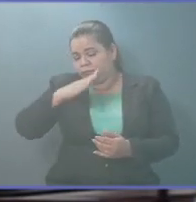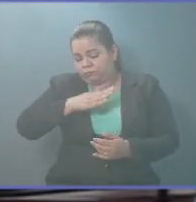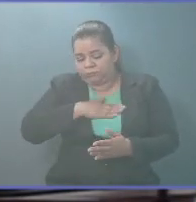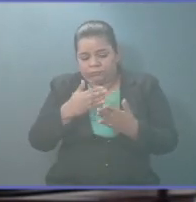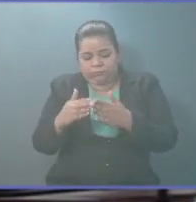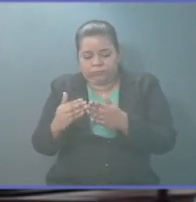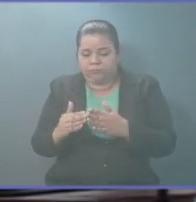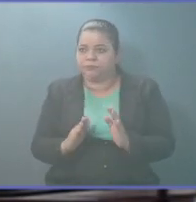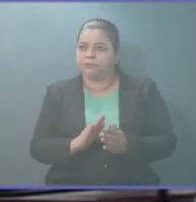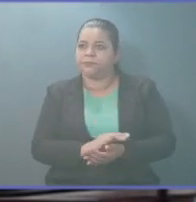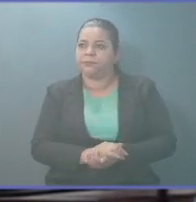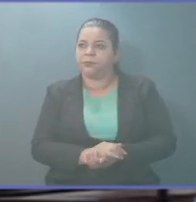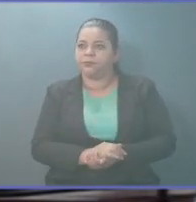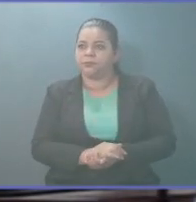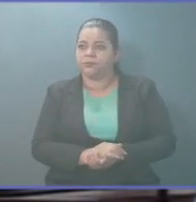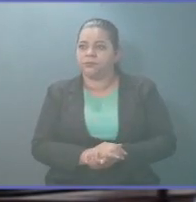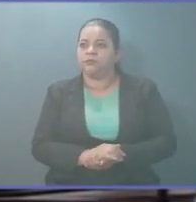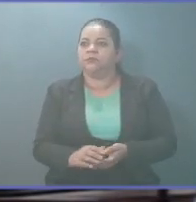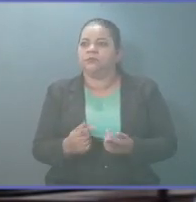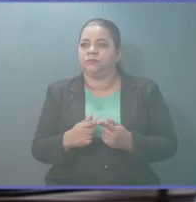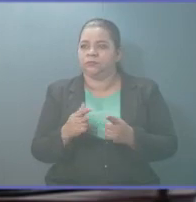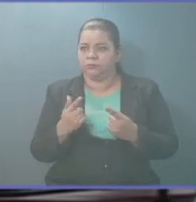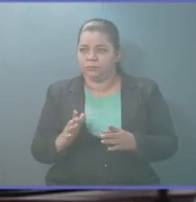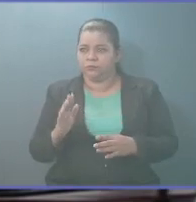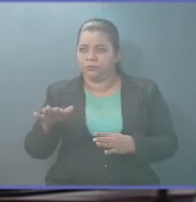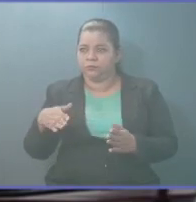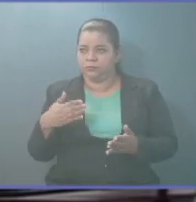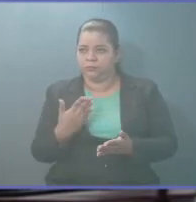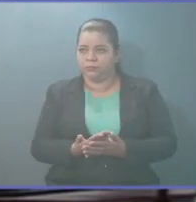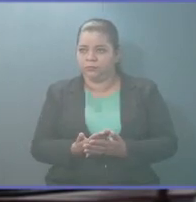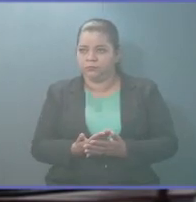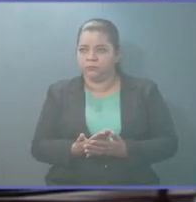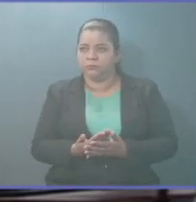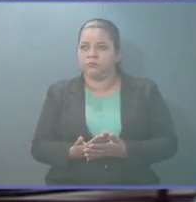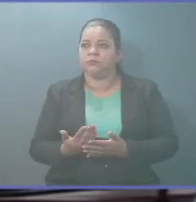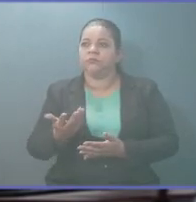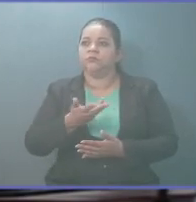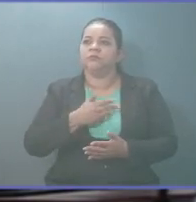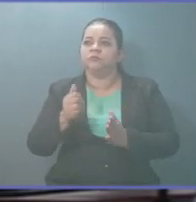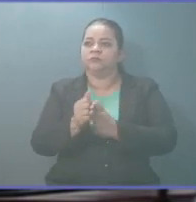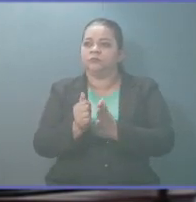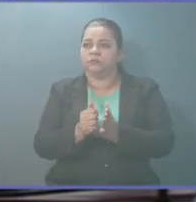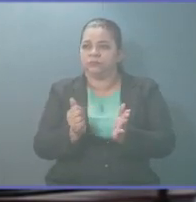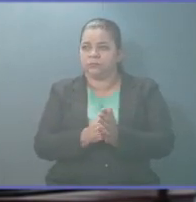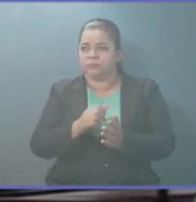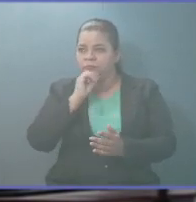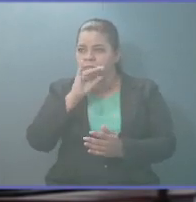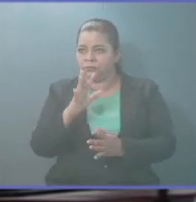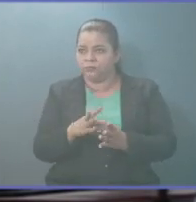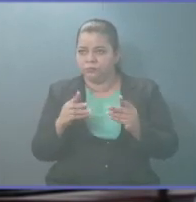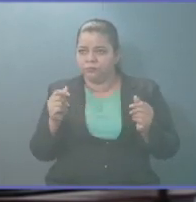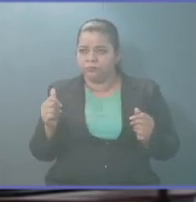Entonces que diga. Porque es que a veces puede ser en contra o a favor. Cuando decimos estimatoria es porque es a favor de la